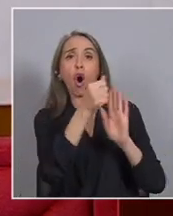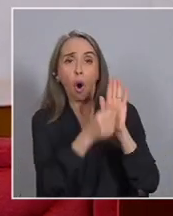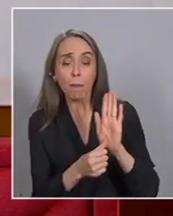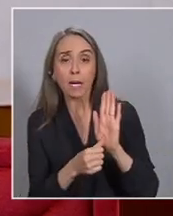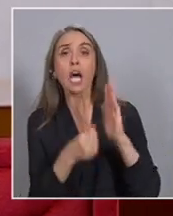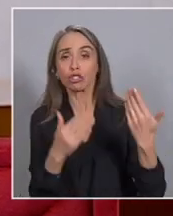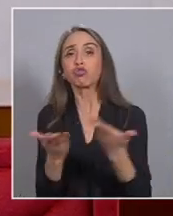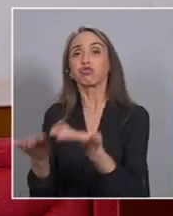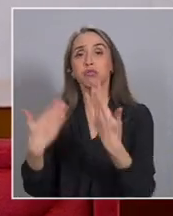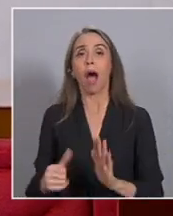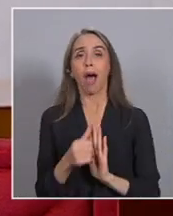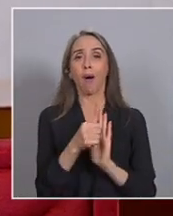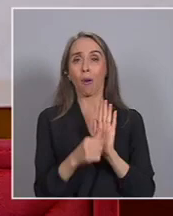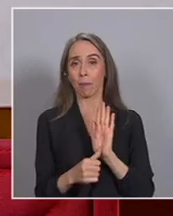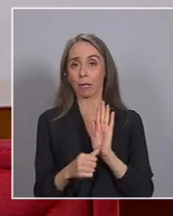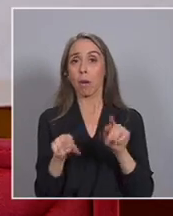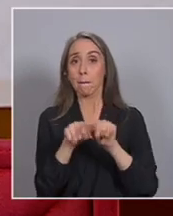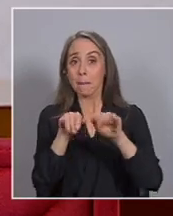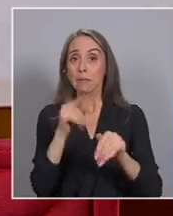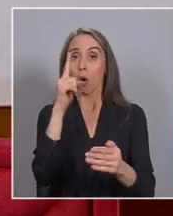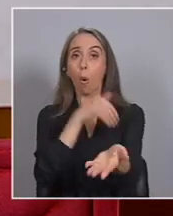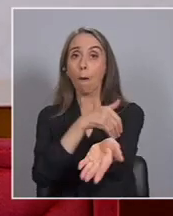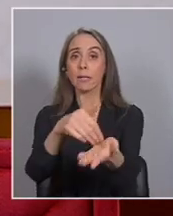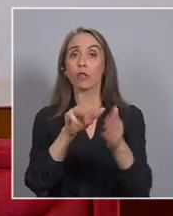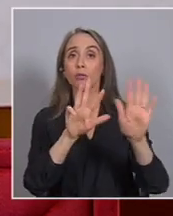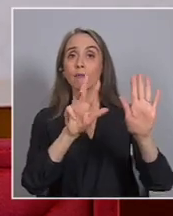obtuvieran. Y lo mismo para